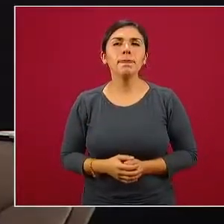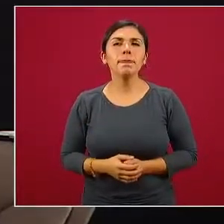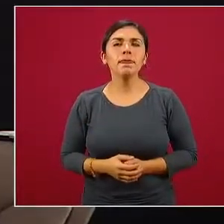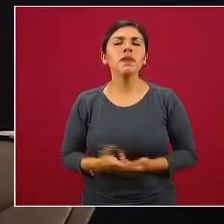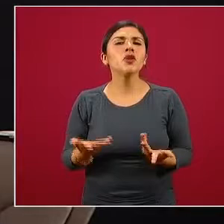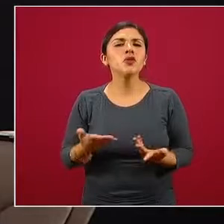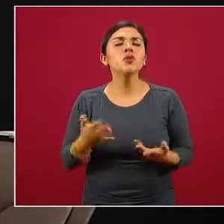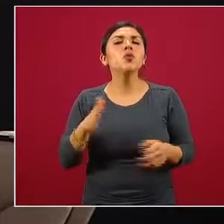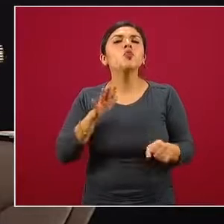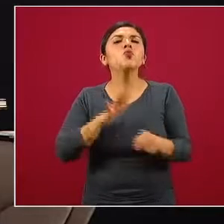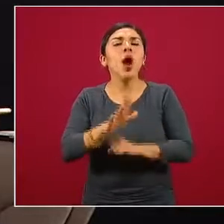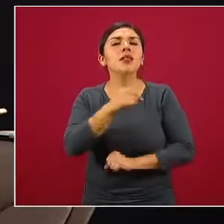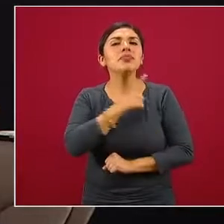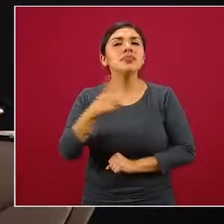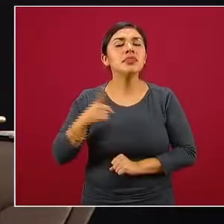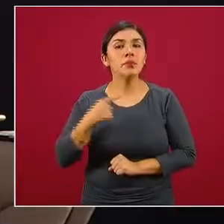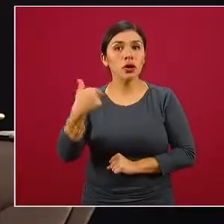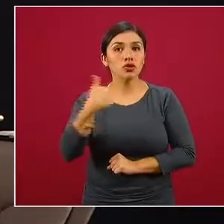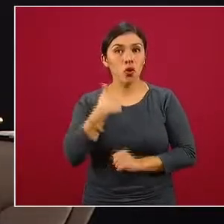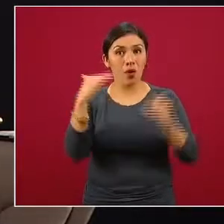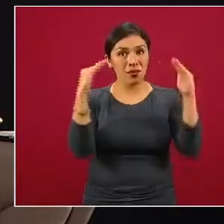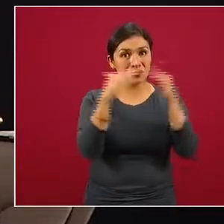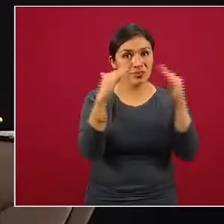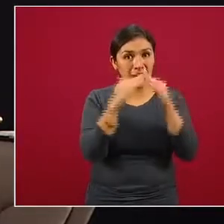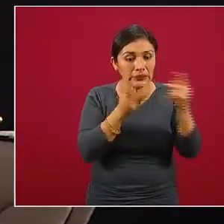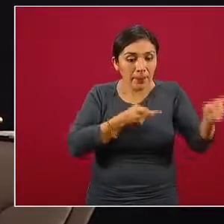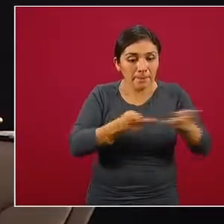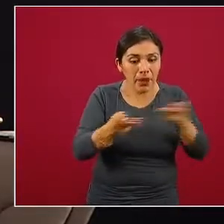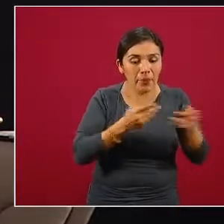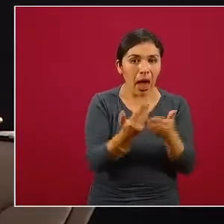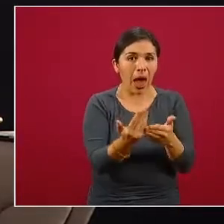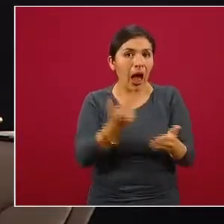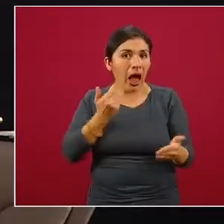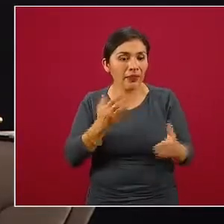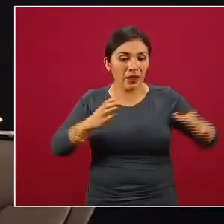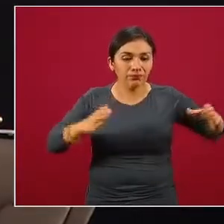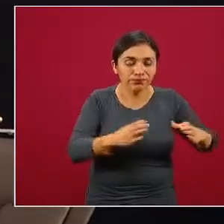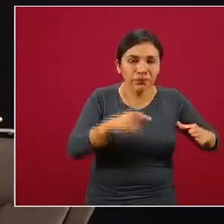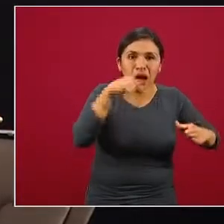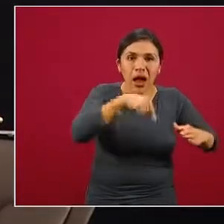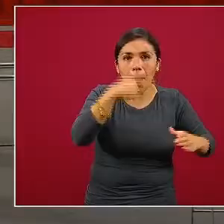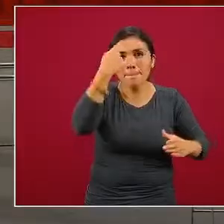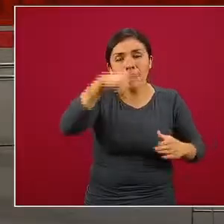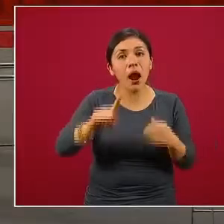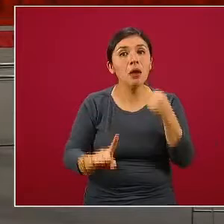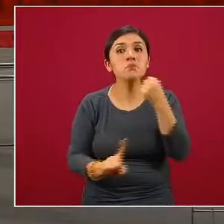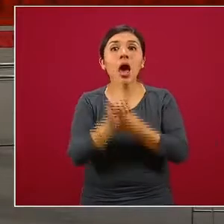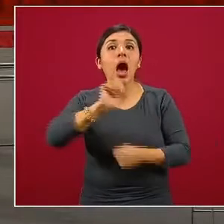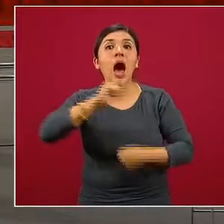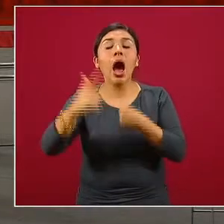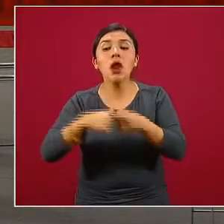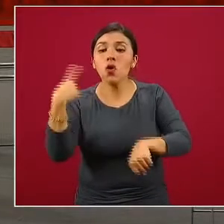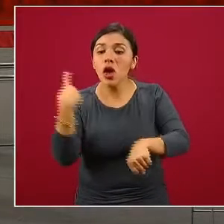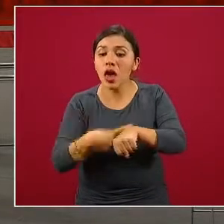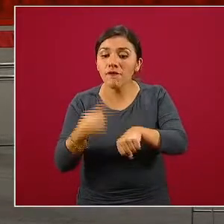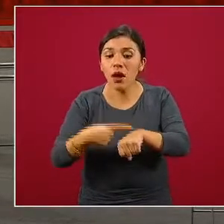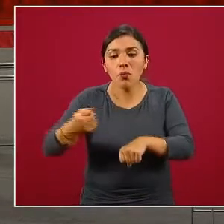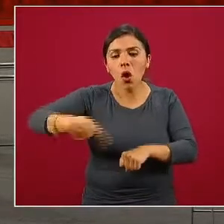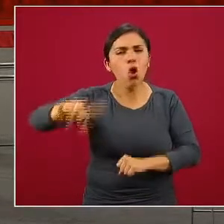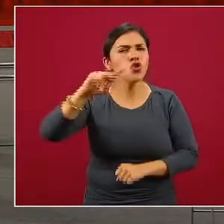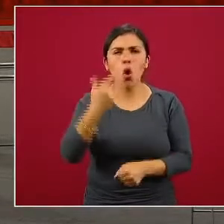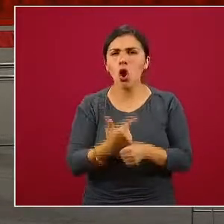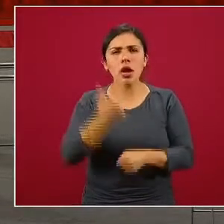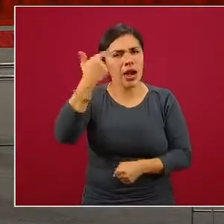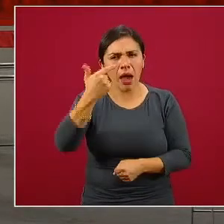¿cuál sería el kit que debemos tener en nuestras casas para atender a algún enfermo que no sea grave? A los